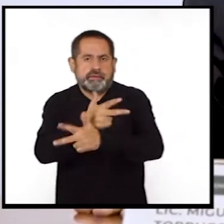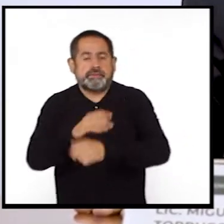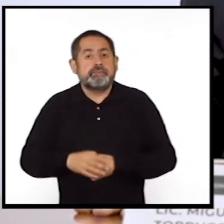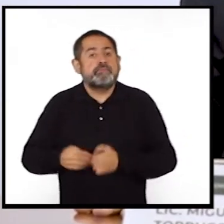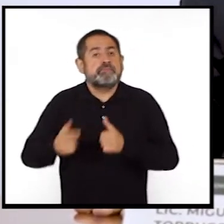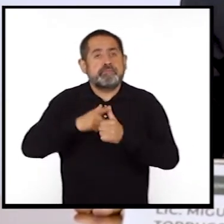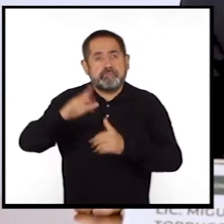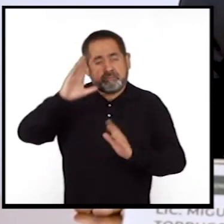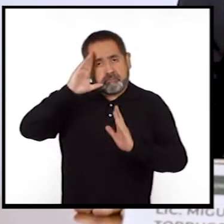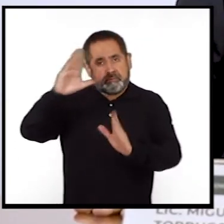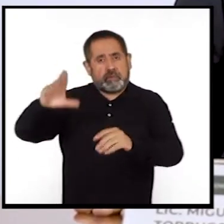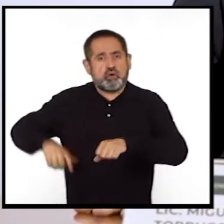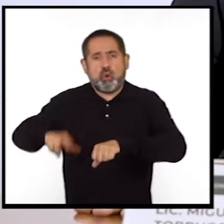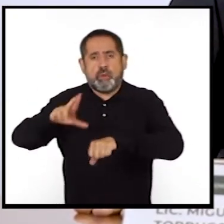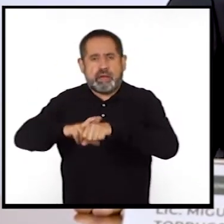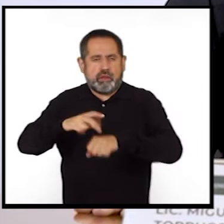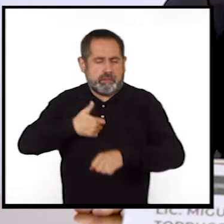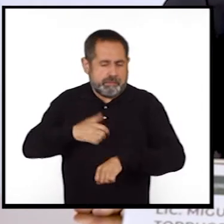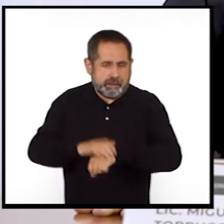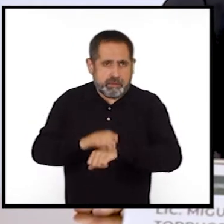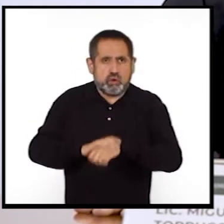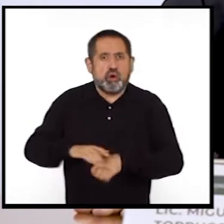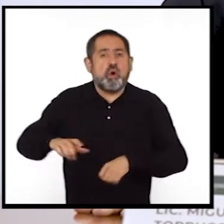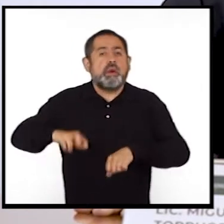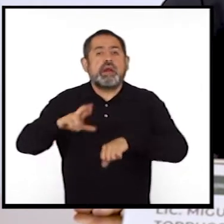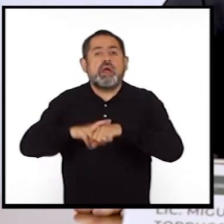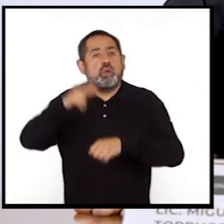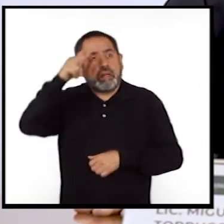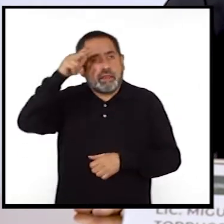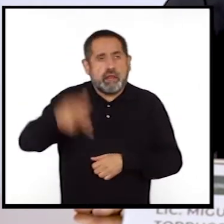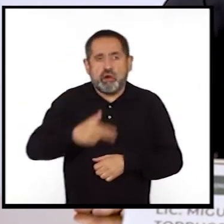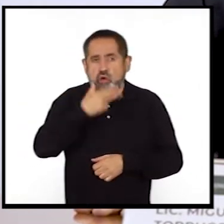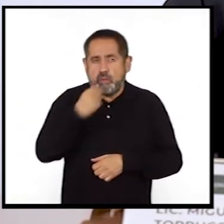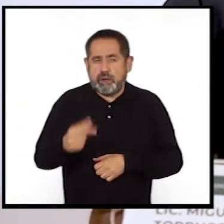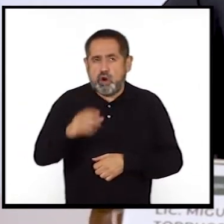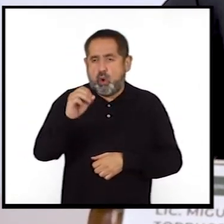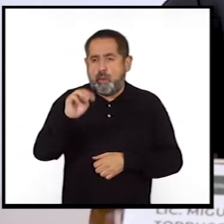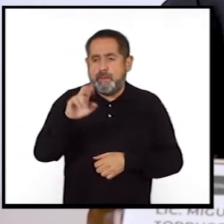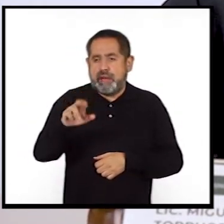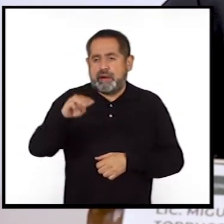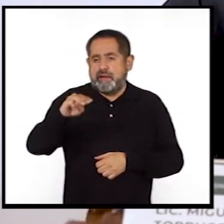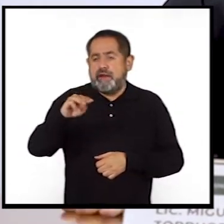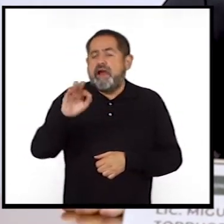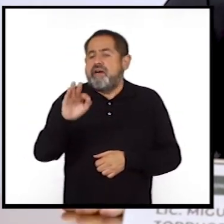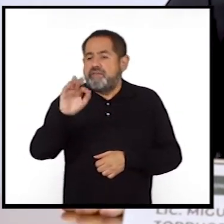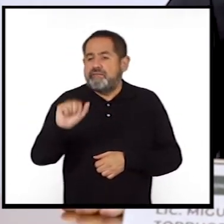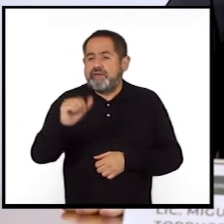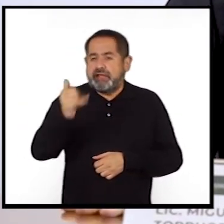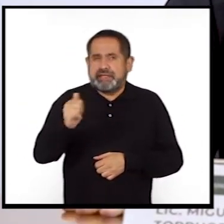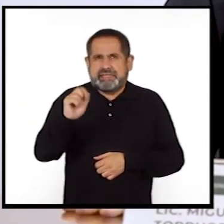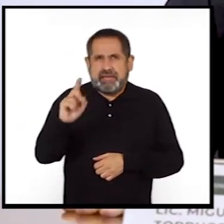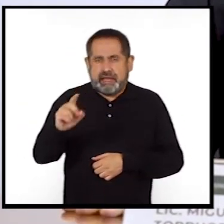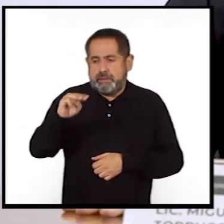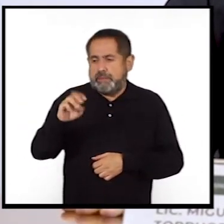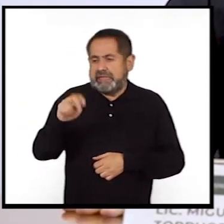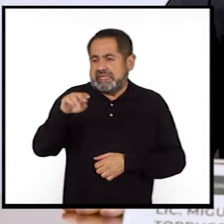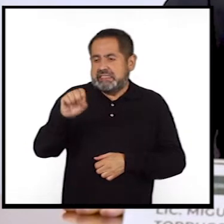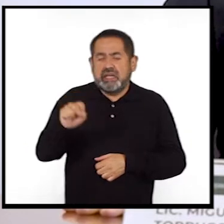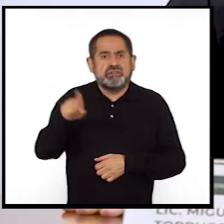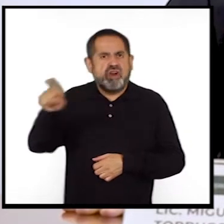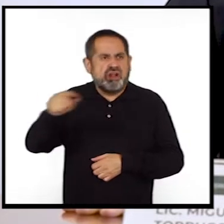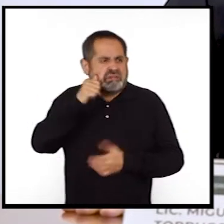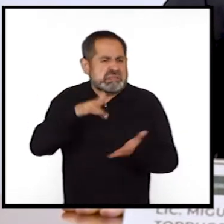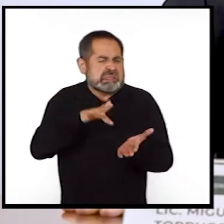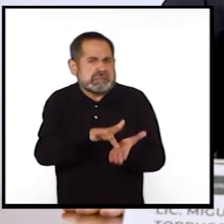Meneses, gobernador constitucional del estado de Hidalgo, entusiasta impulsor de nuestros